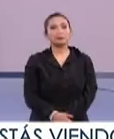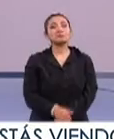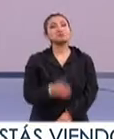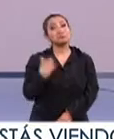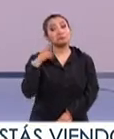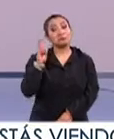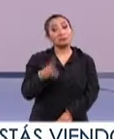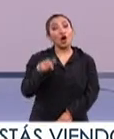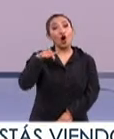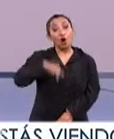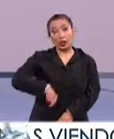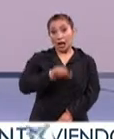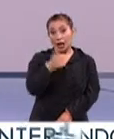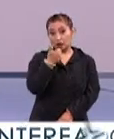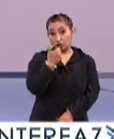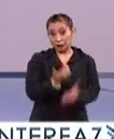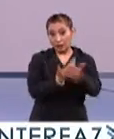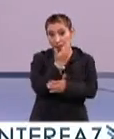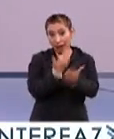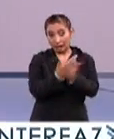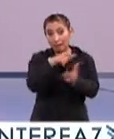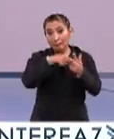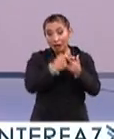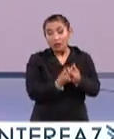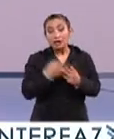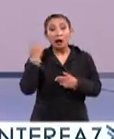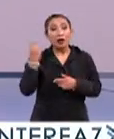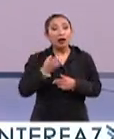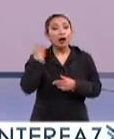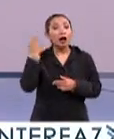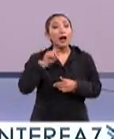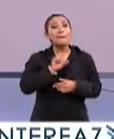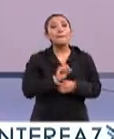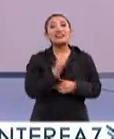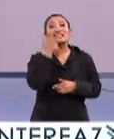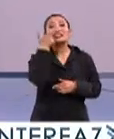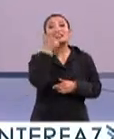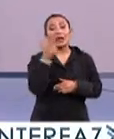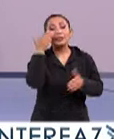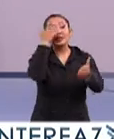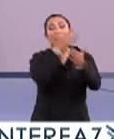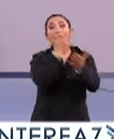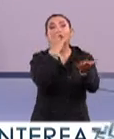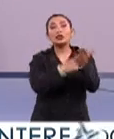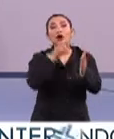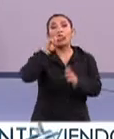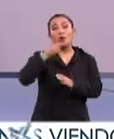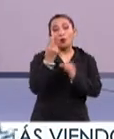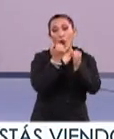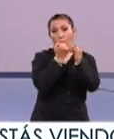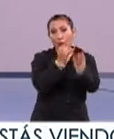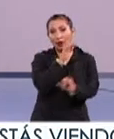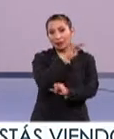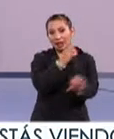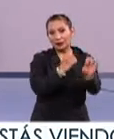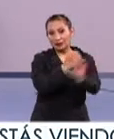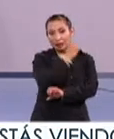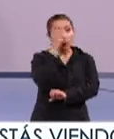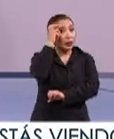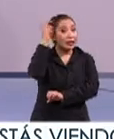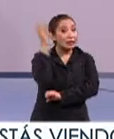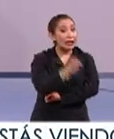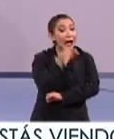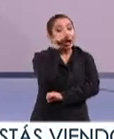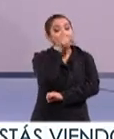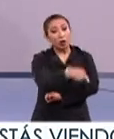Así es, y bueno, hoy a las 11 horas se dará inicio el foro número 27 en la Universidad Autónoma del Estado de